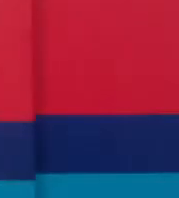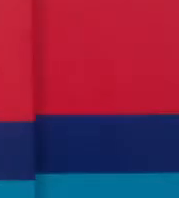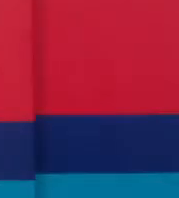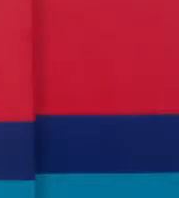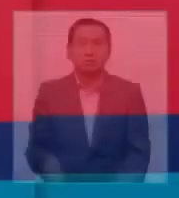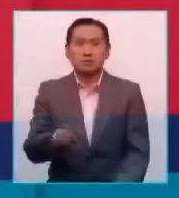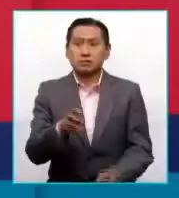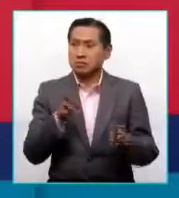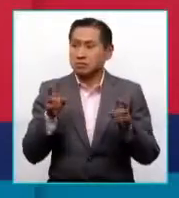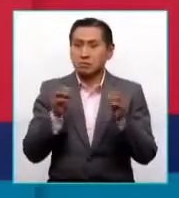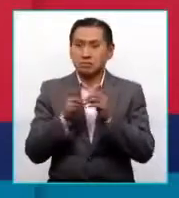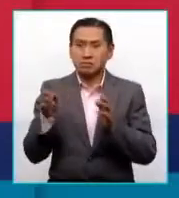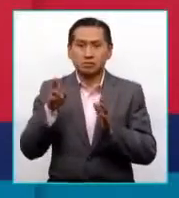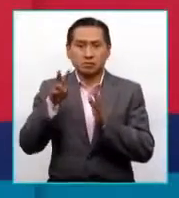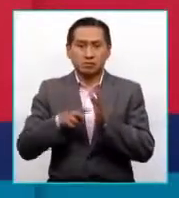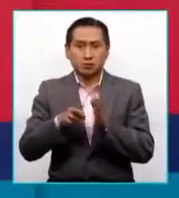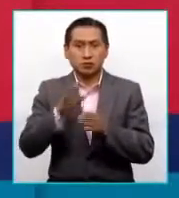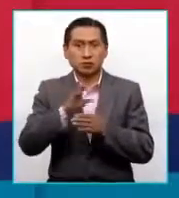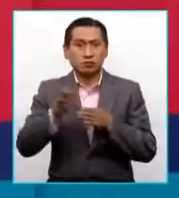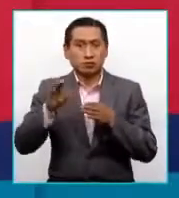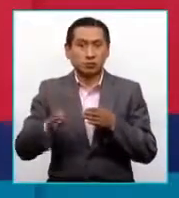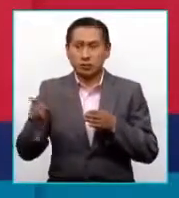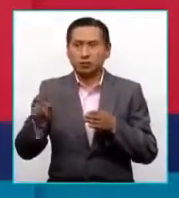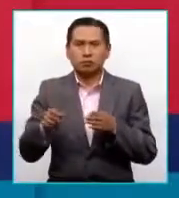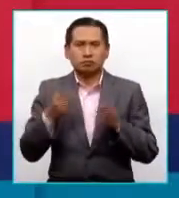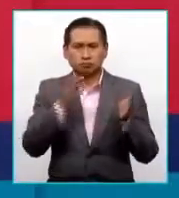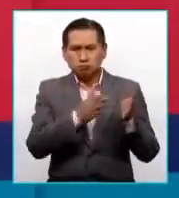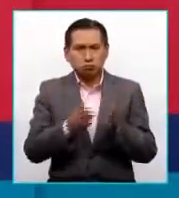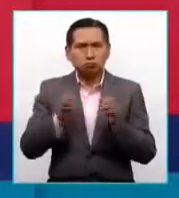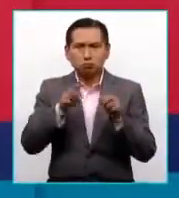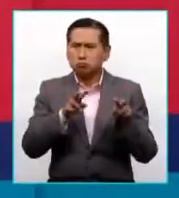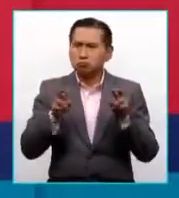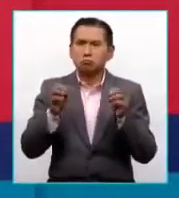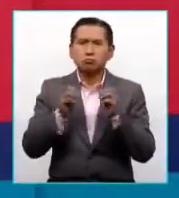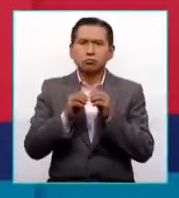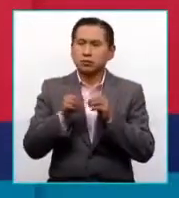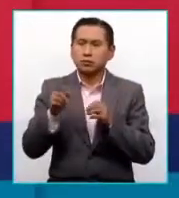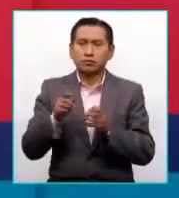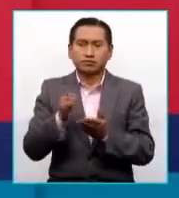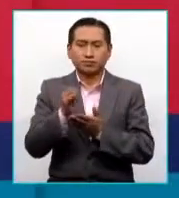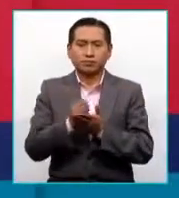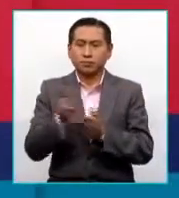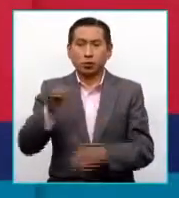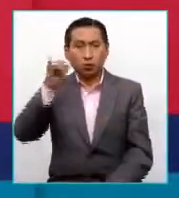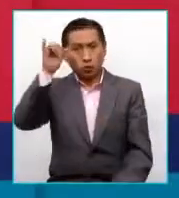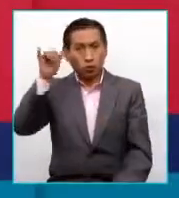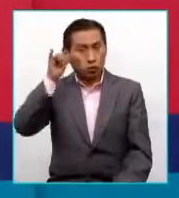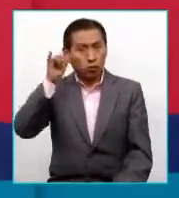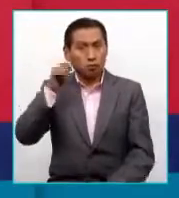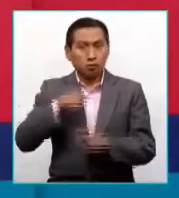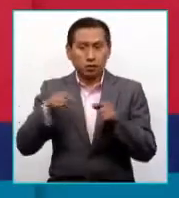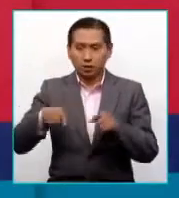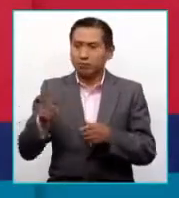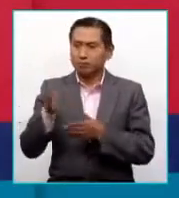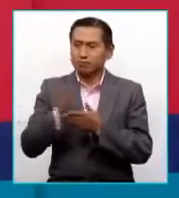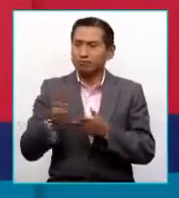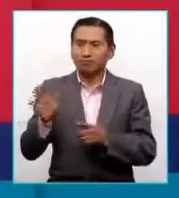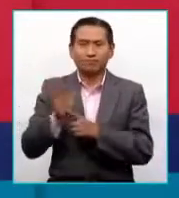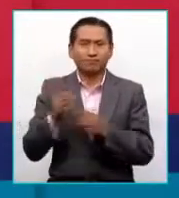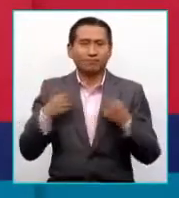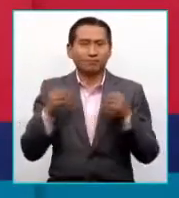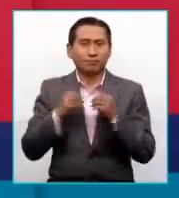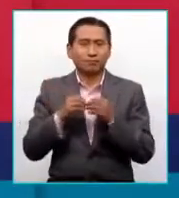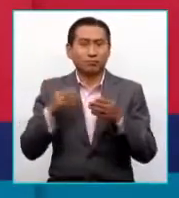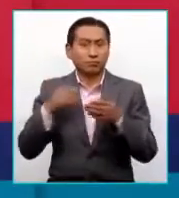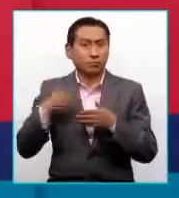personas que quieran disfrutar de esta serie completa y de manera así seguida, lo pueden hacer también a través de la plataforma de YouTube, pero desde acá compartimos el trabajo de la directora porque